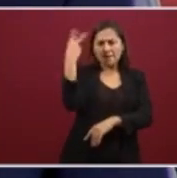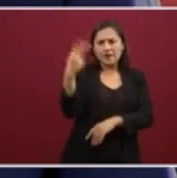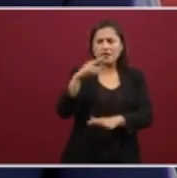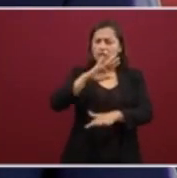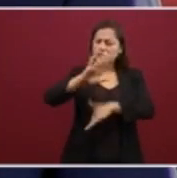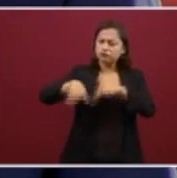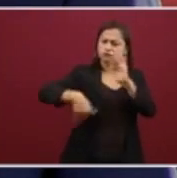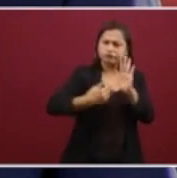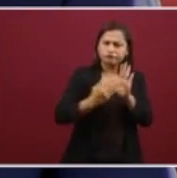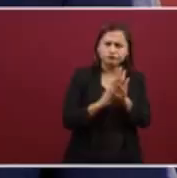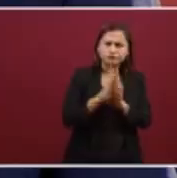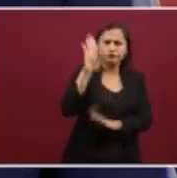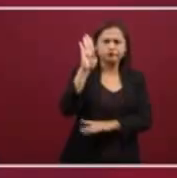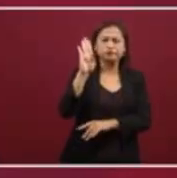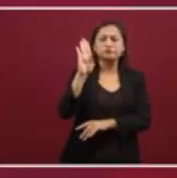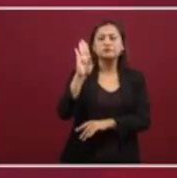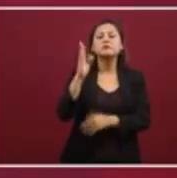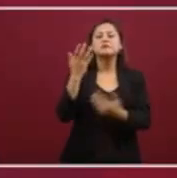social.